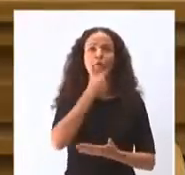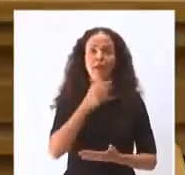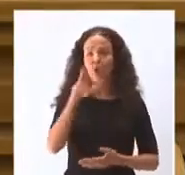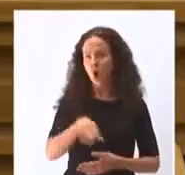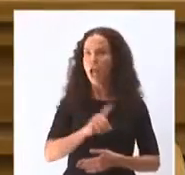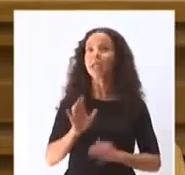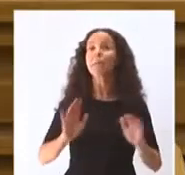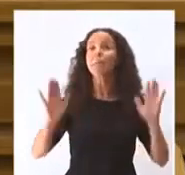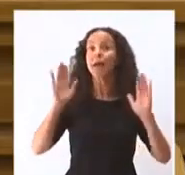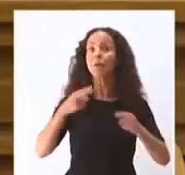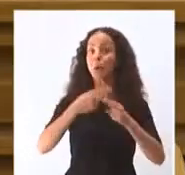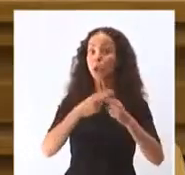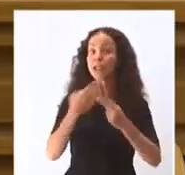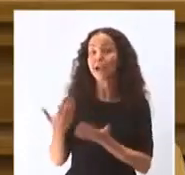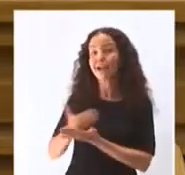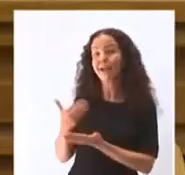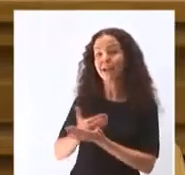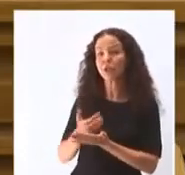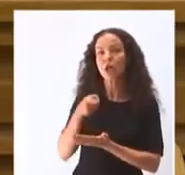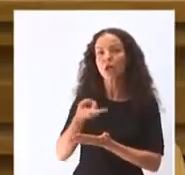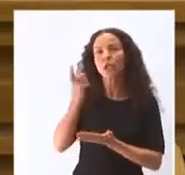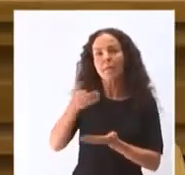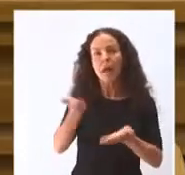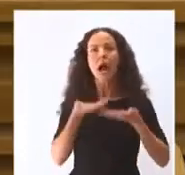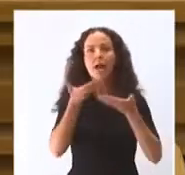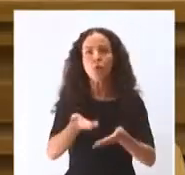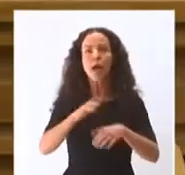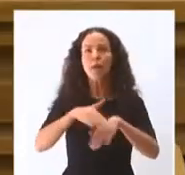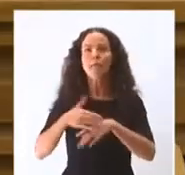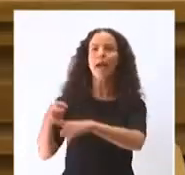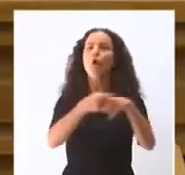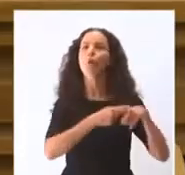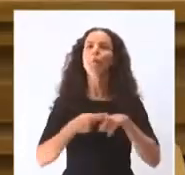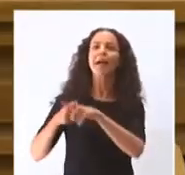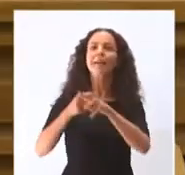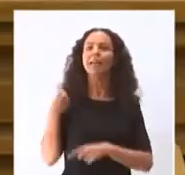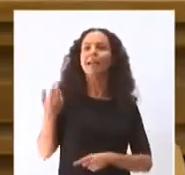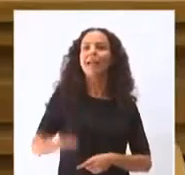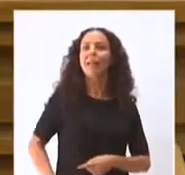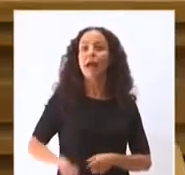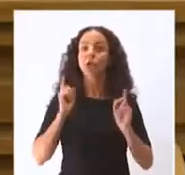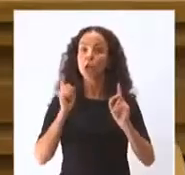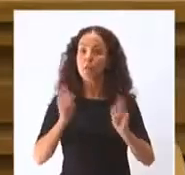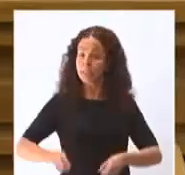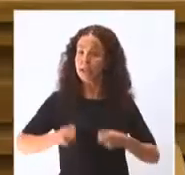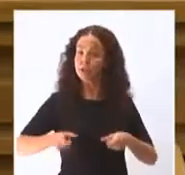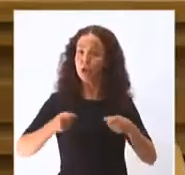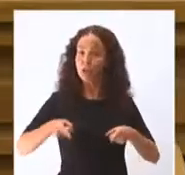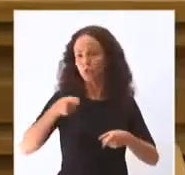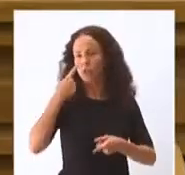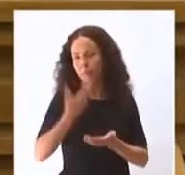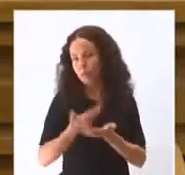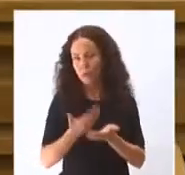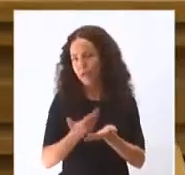sí es evidente que la política de ingresos a veces también ayuda a redistribuir mejor la riqueza no sólo donde se gasta que la tenemos más que acreditara